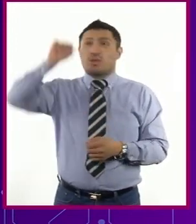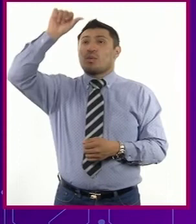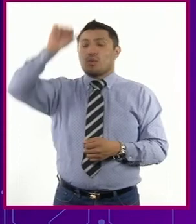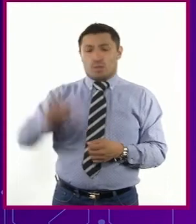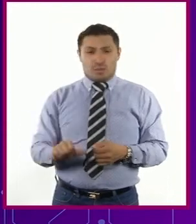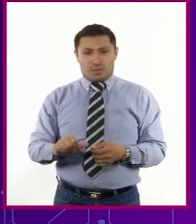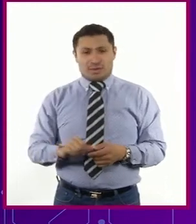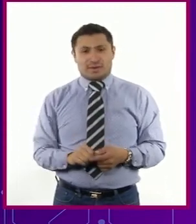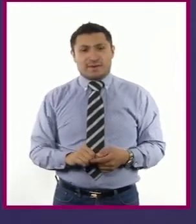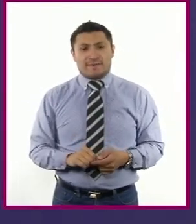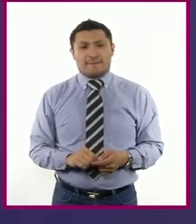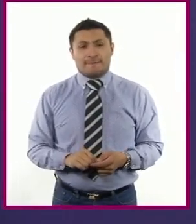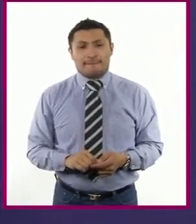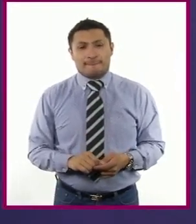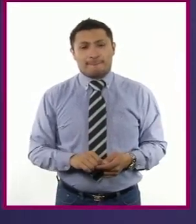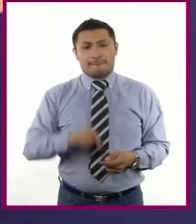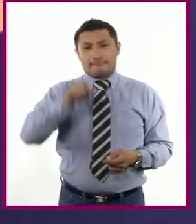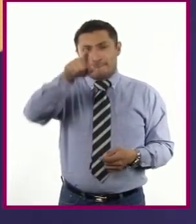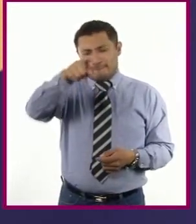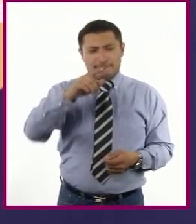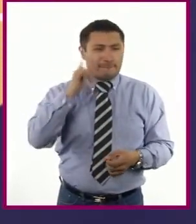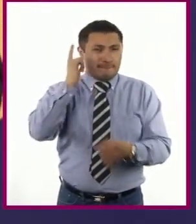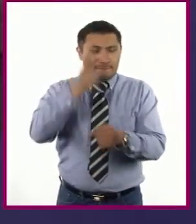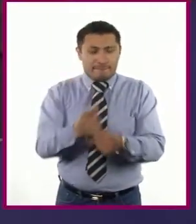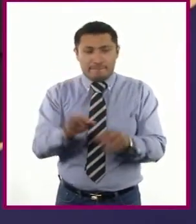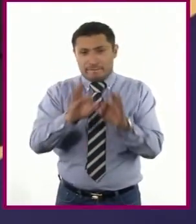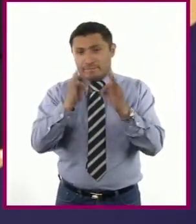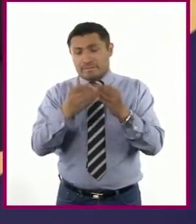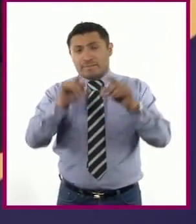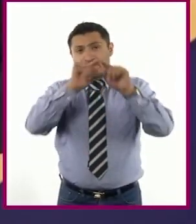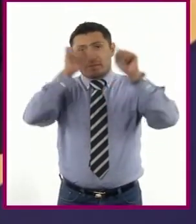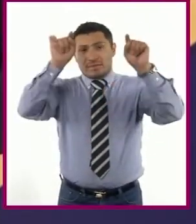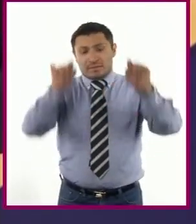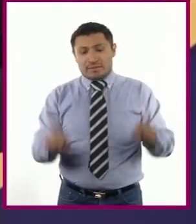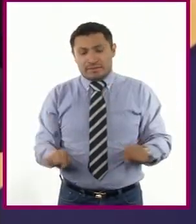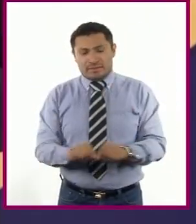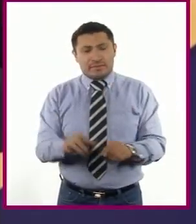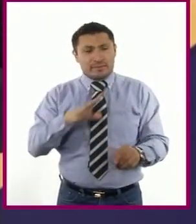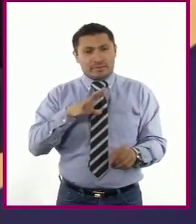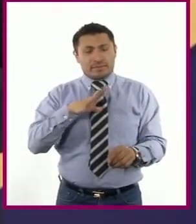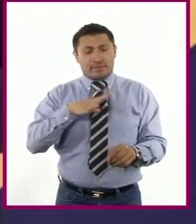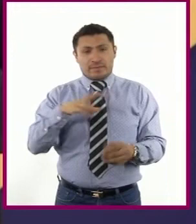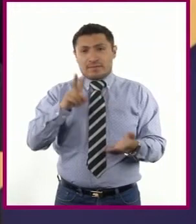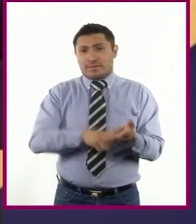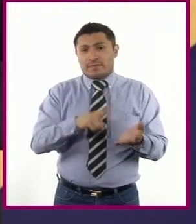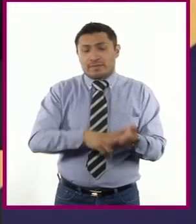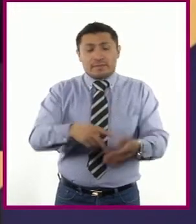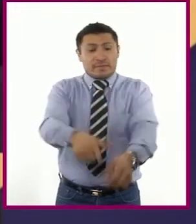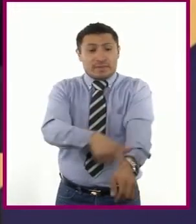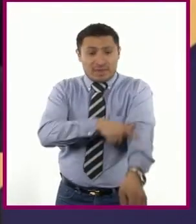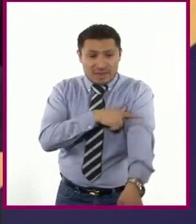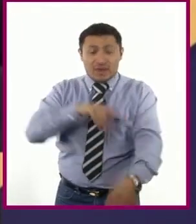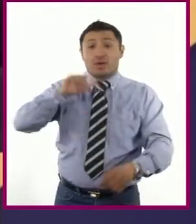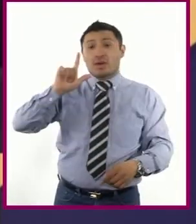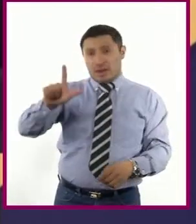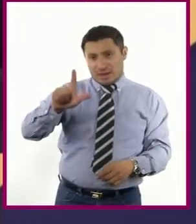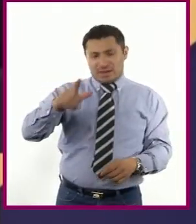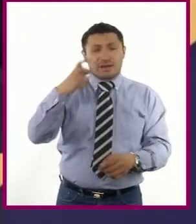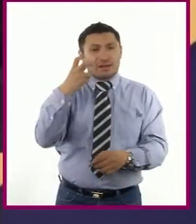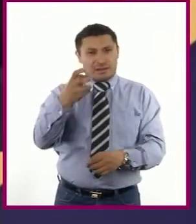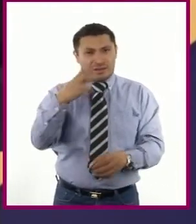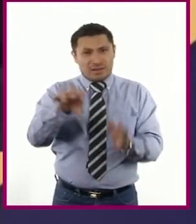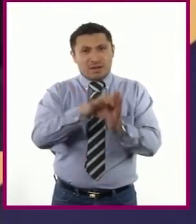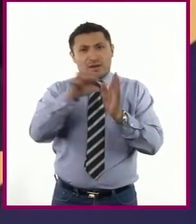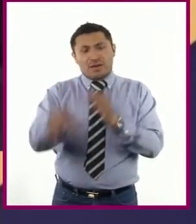cilindro. Noten que en las fórmulas del rectángulo aparece el valor del largo L, que en este